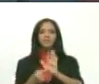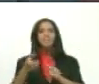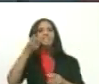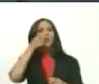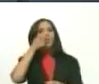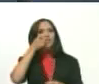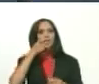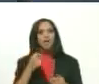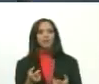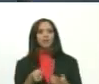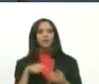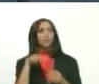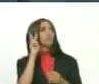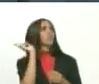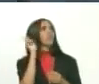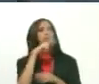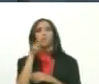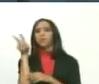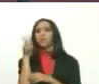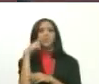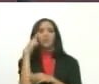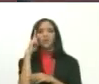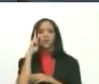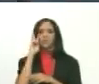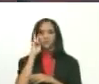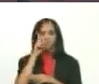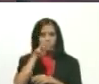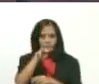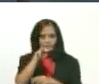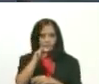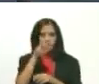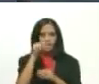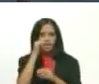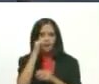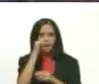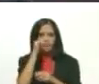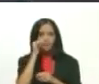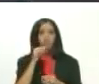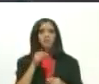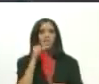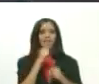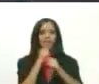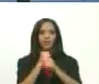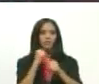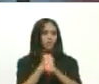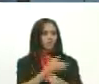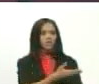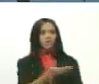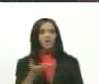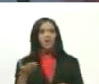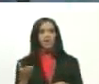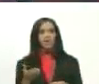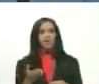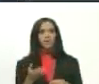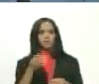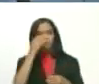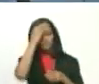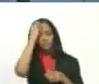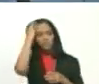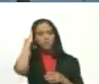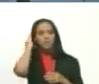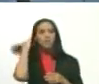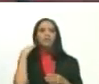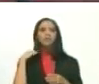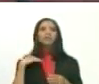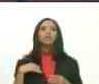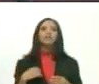Miguel, no andes mirando para todos lados, mira la cámara. Estos trabajadores, que son los verdaderos